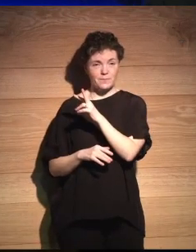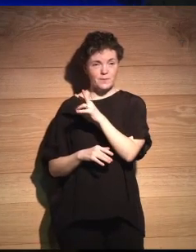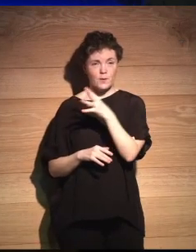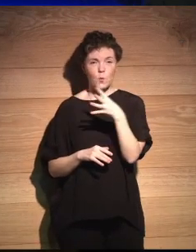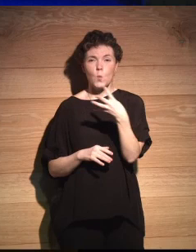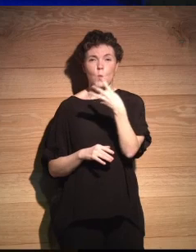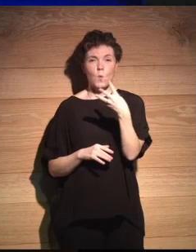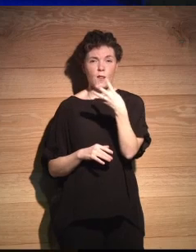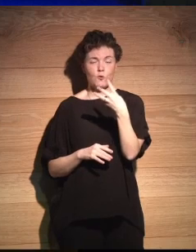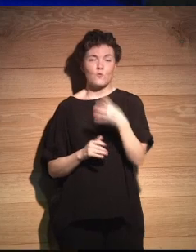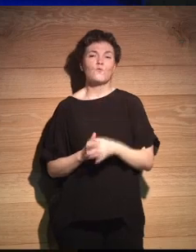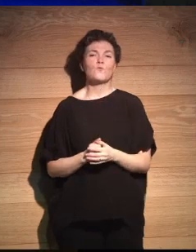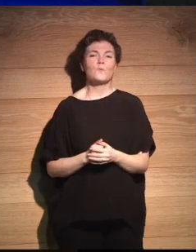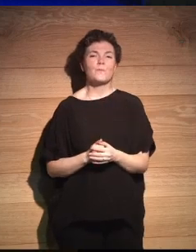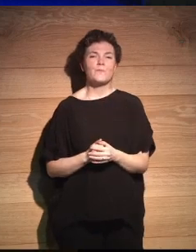ver si llega, aquí,